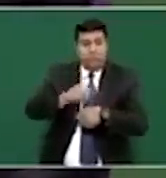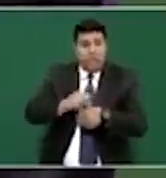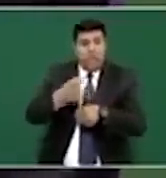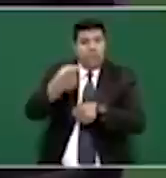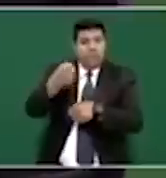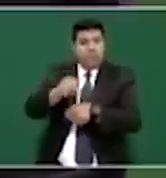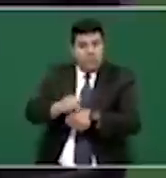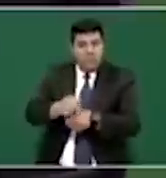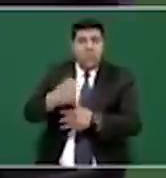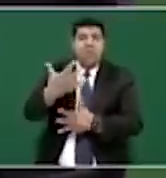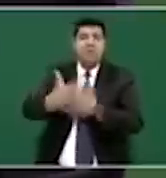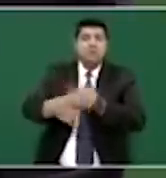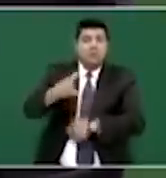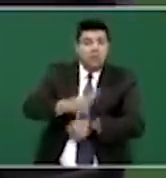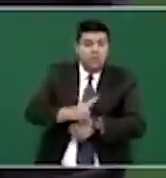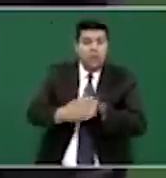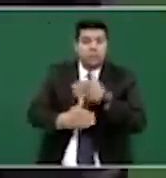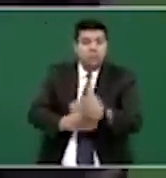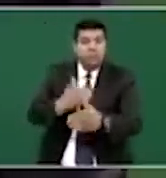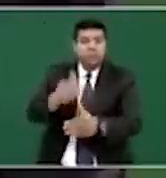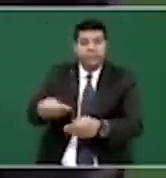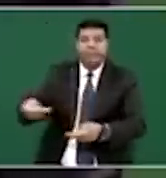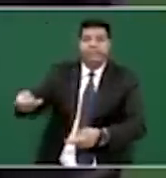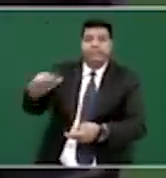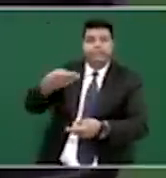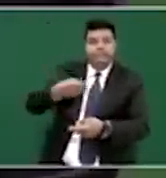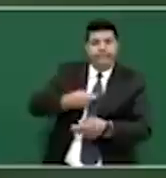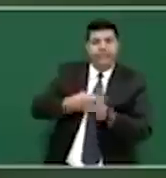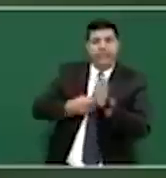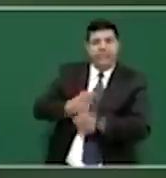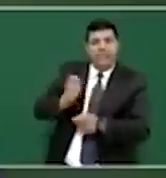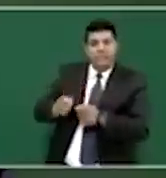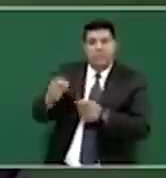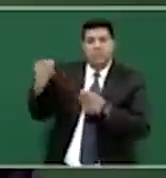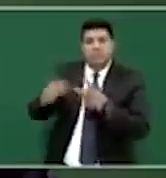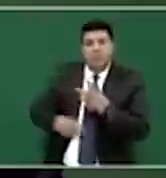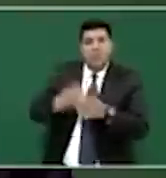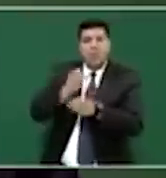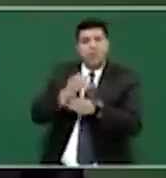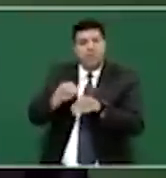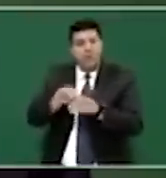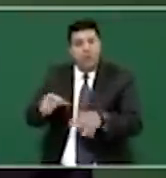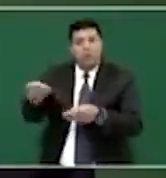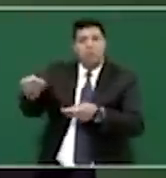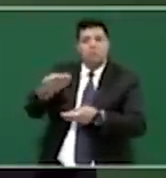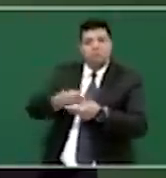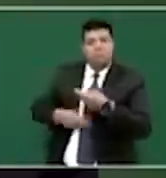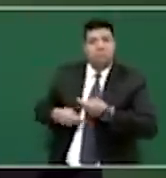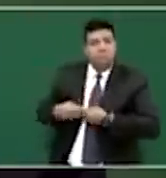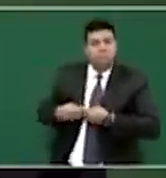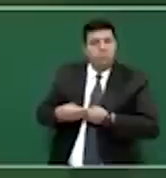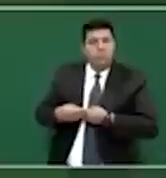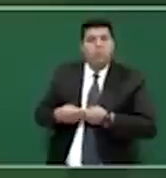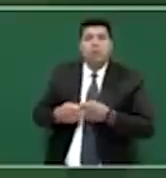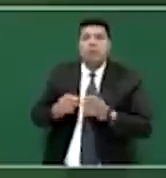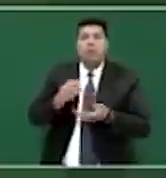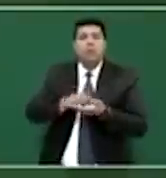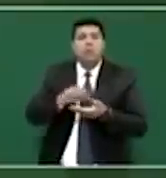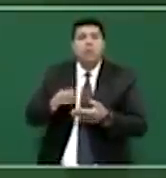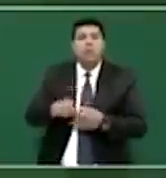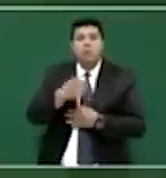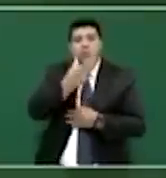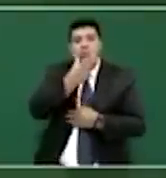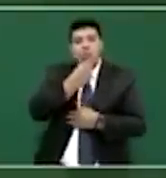15 días, de la situación de seguridad del país, o que el gobernador se